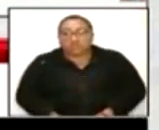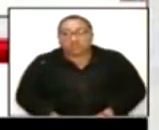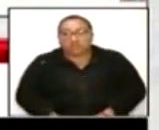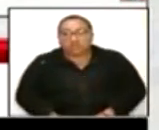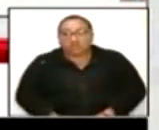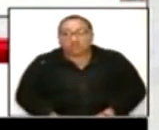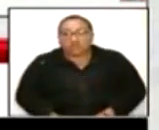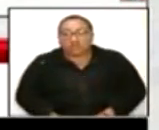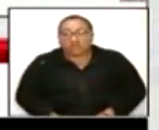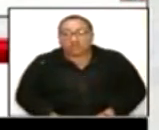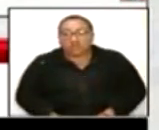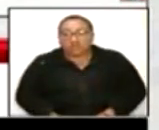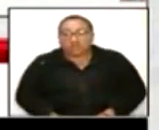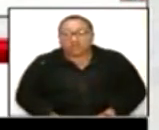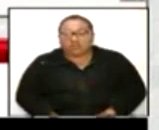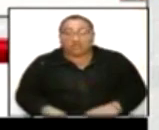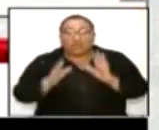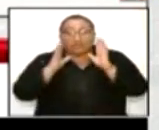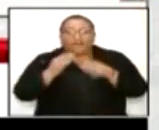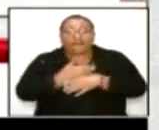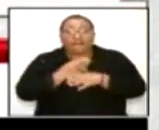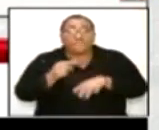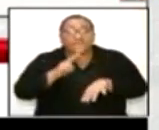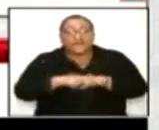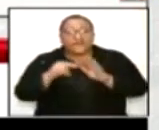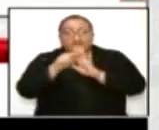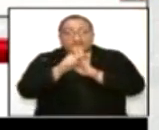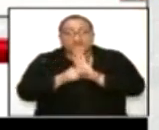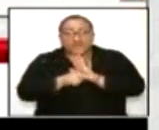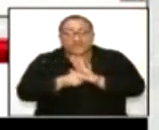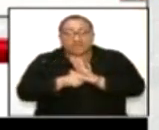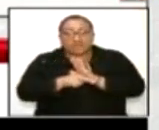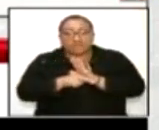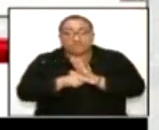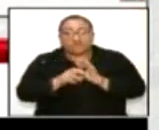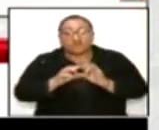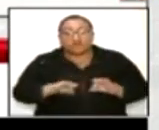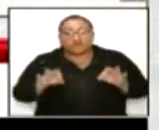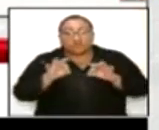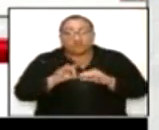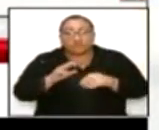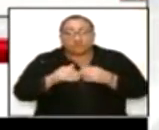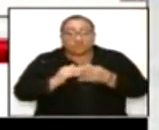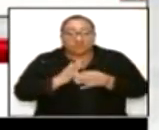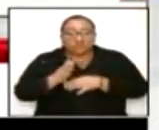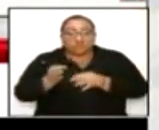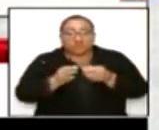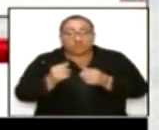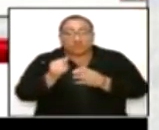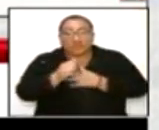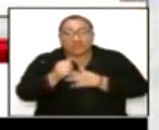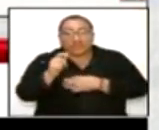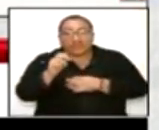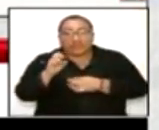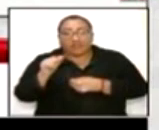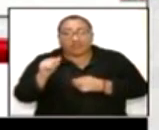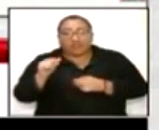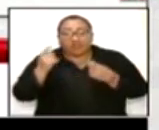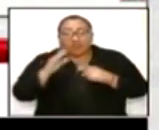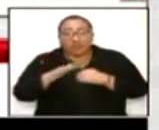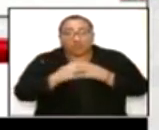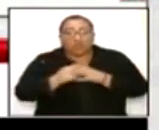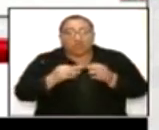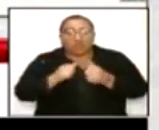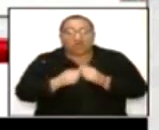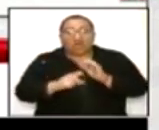estos casos, atendiendo a un criterio de jerarquía normativa, será pertinente interpretar la guía técnica de conformidad con